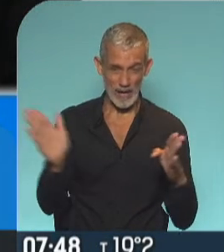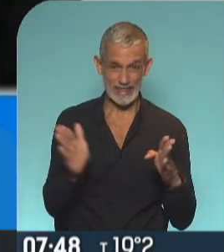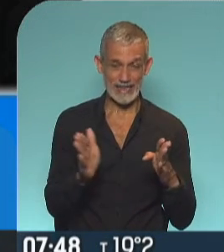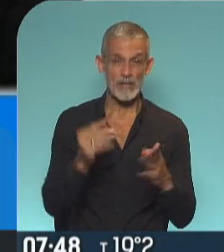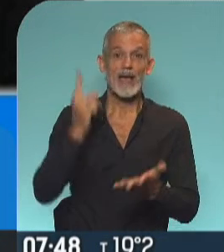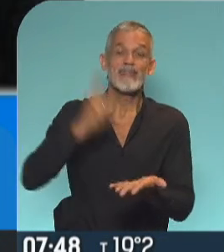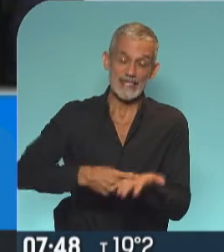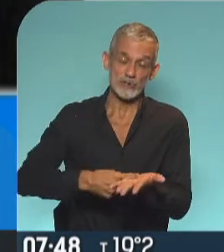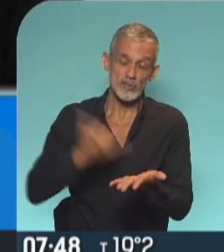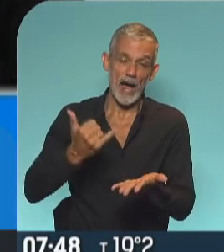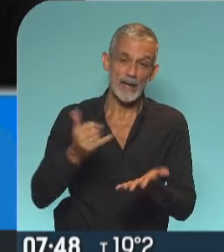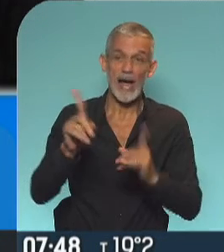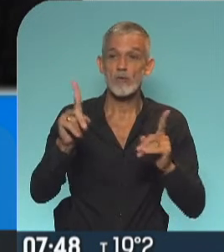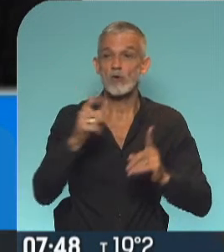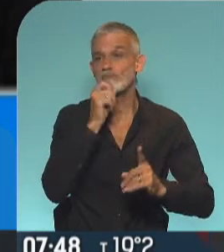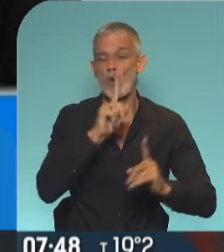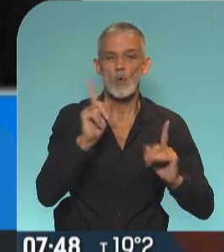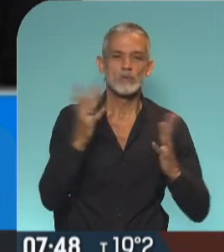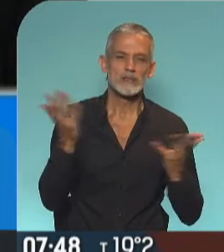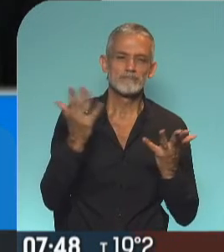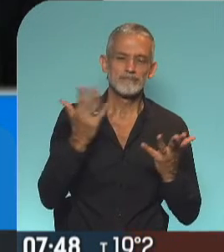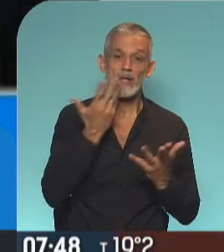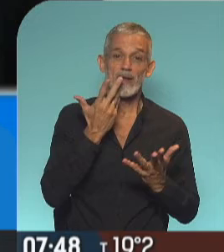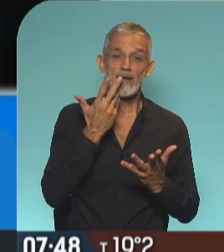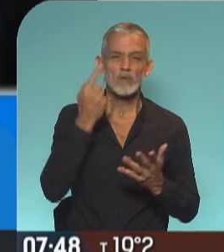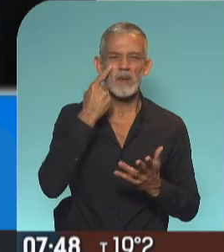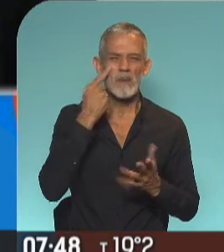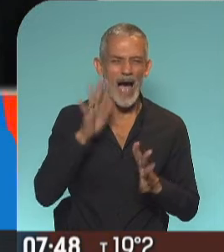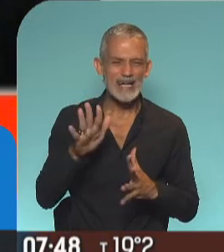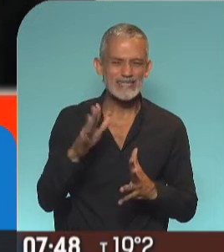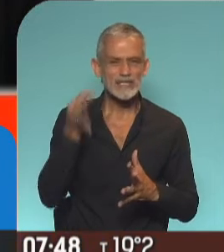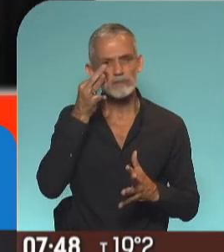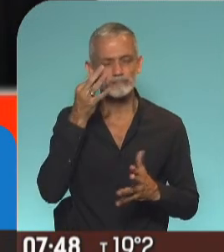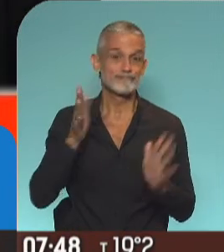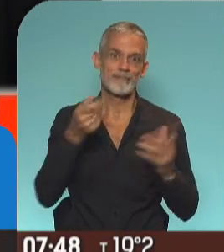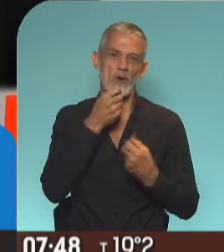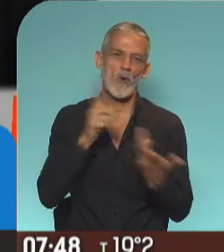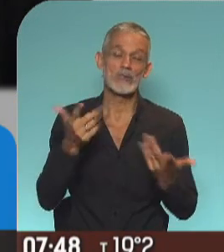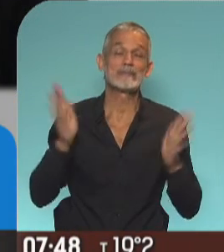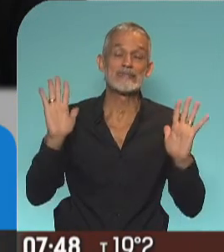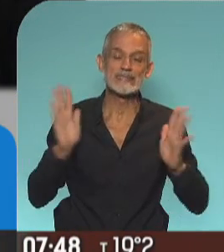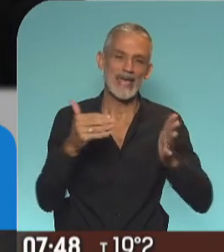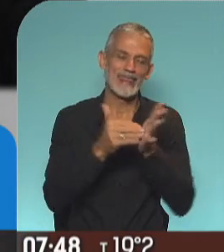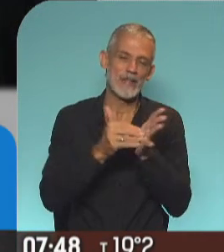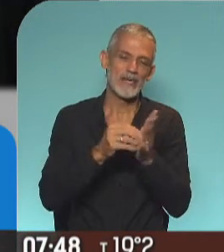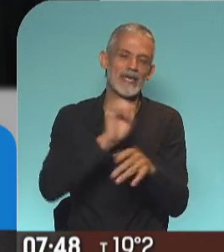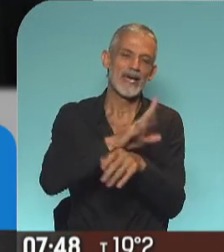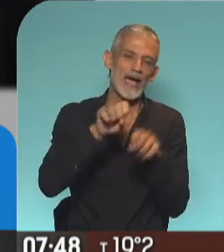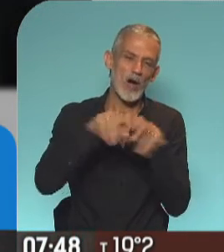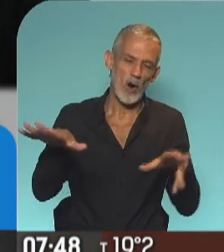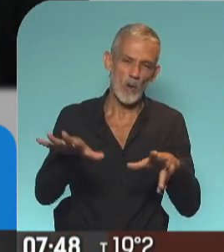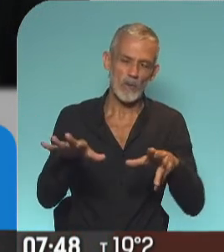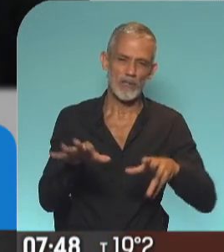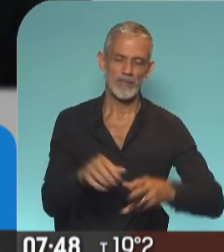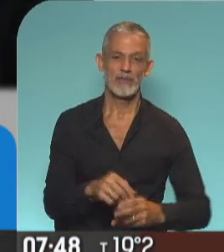toman decisiones que a nadie le gusta tomar, a nadie le gustaría estar viviendo esto, pero tiene que ver en el escenario de COVID y de pandemia que